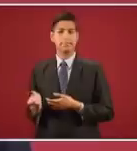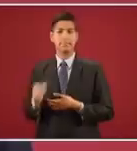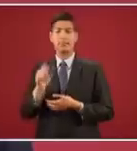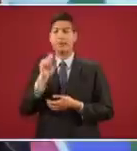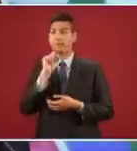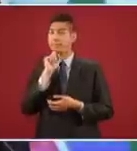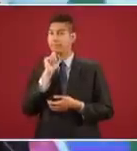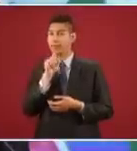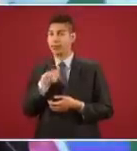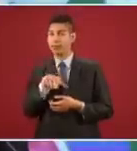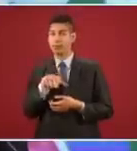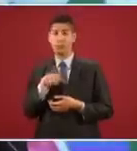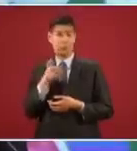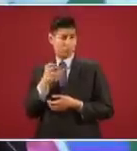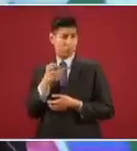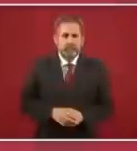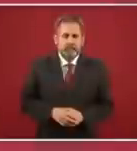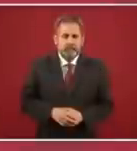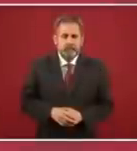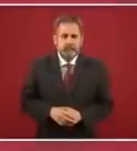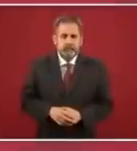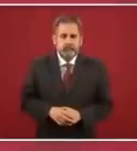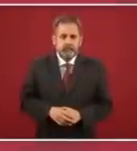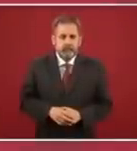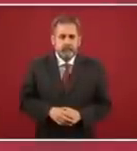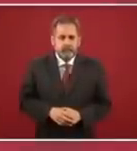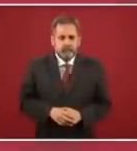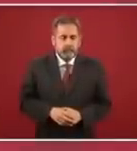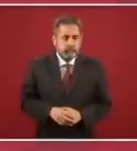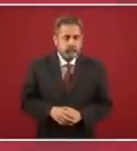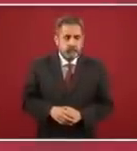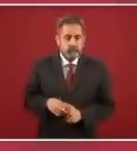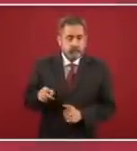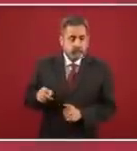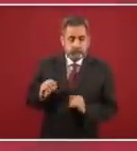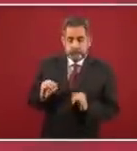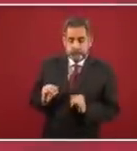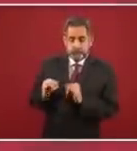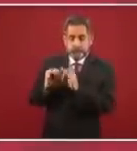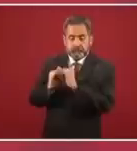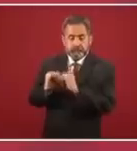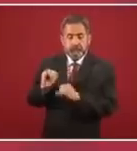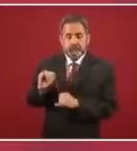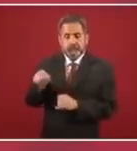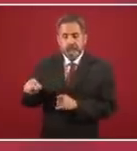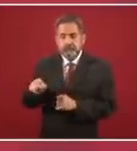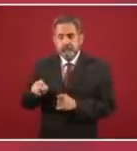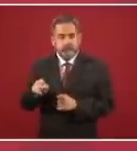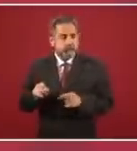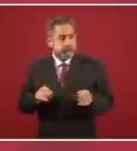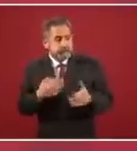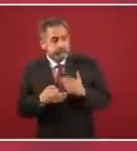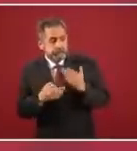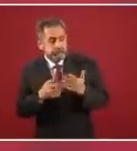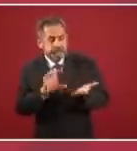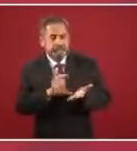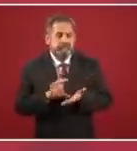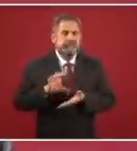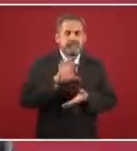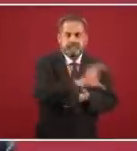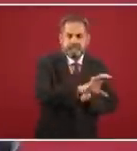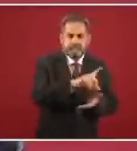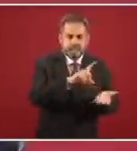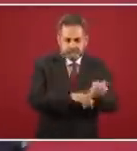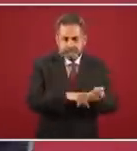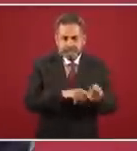van a obtener un porcentaje. El instituto va a pagar los premios, el instituto,